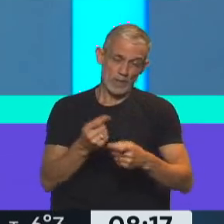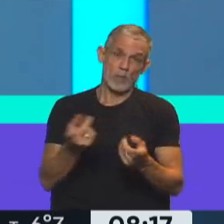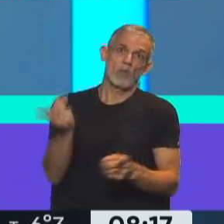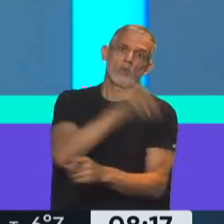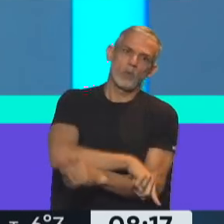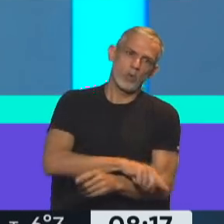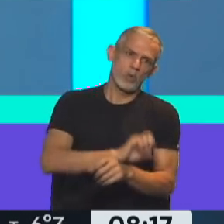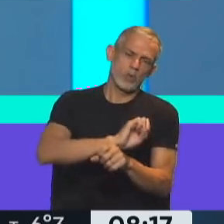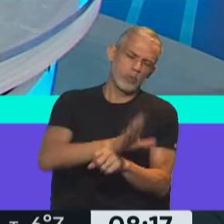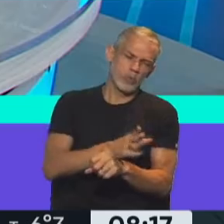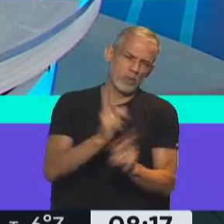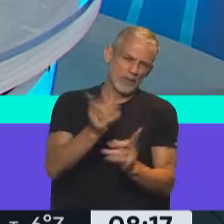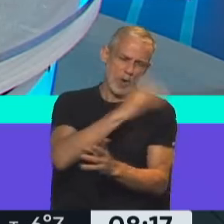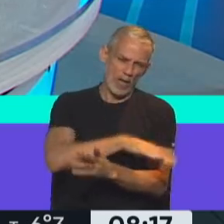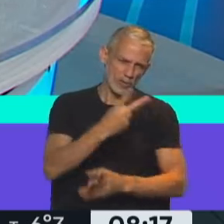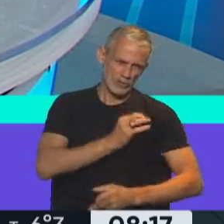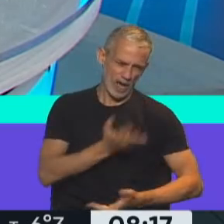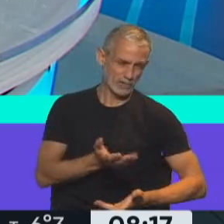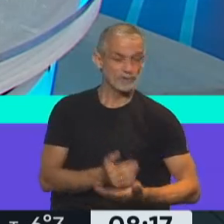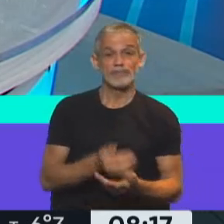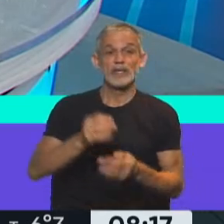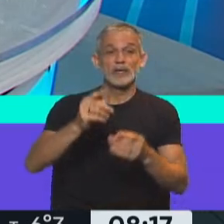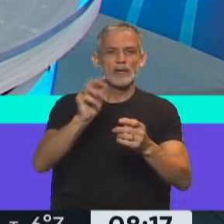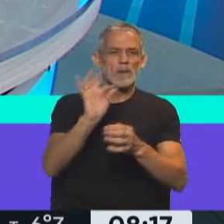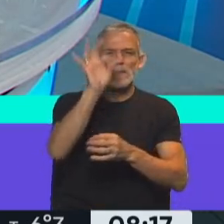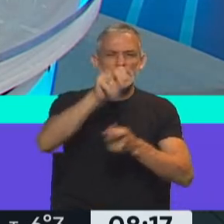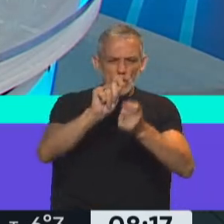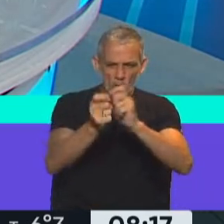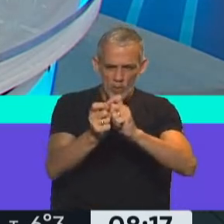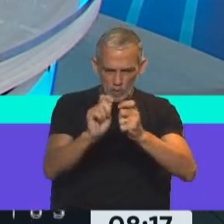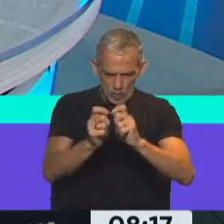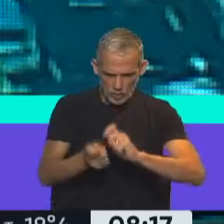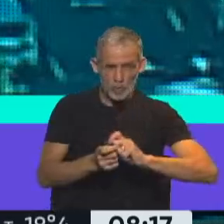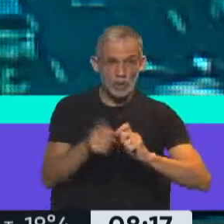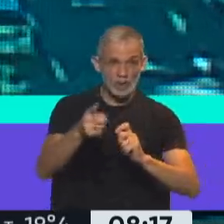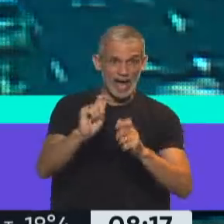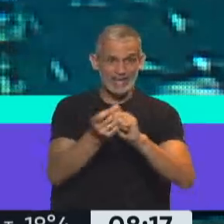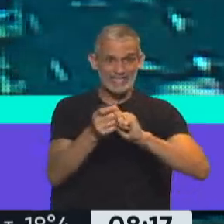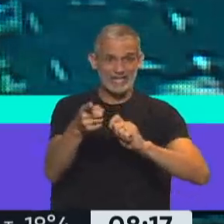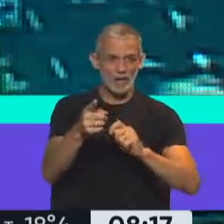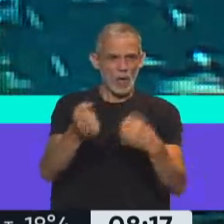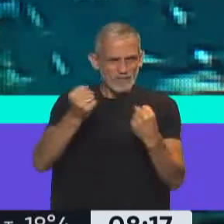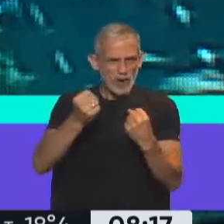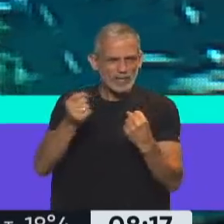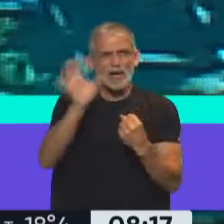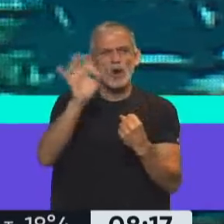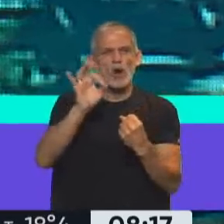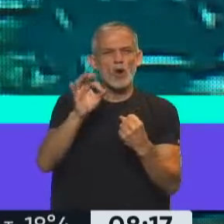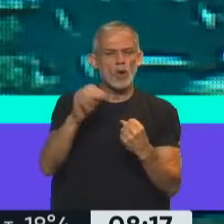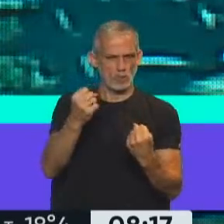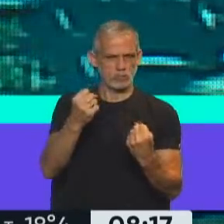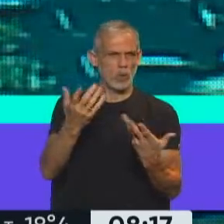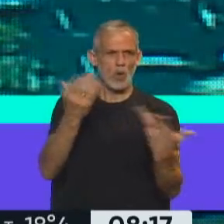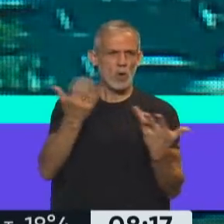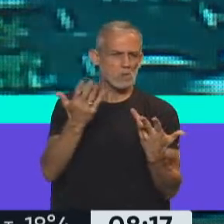pero casi. Una pregunta ingenua, Ana. A ver, un virus muta. Cuando muta, ¿necesariamente se transforma en un virus más fuerte, más potente,